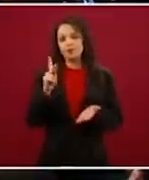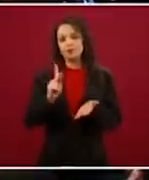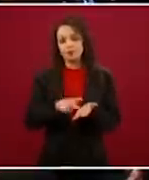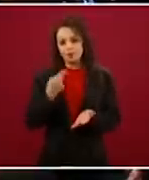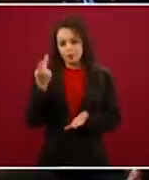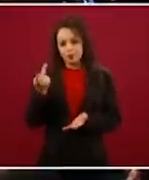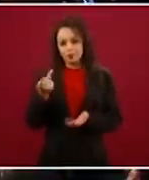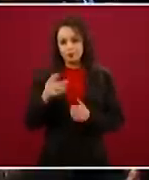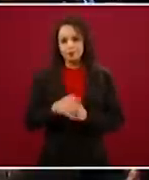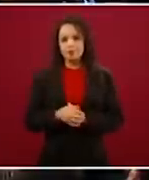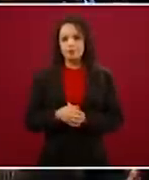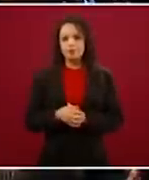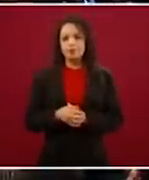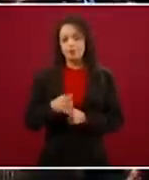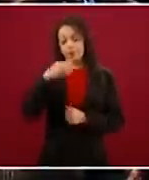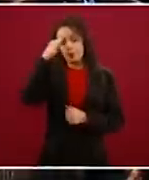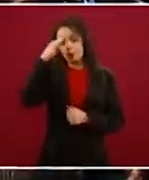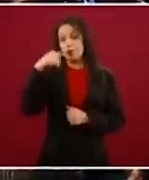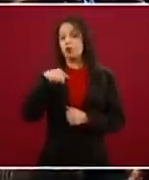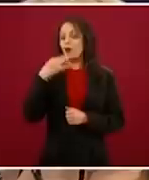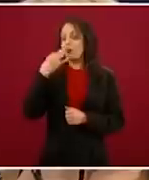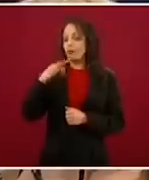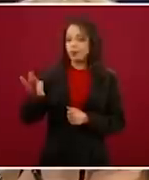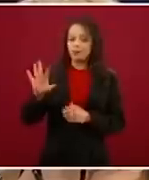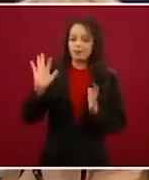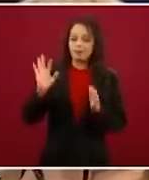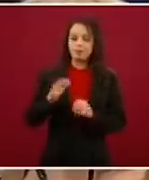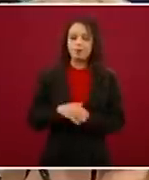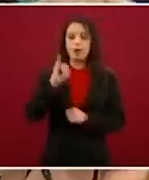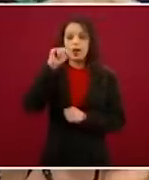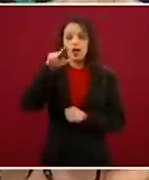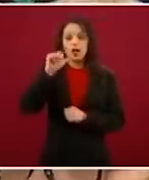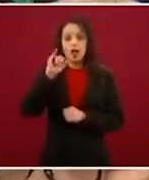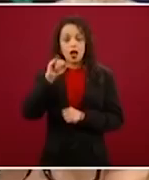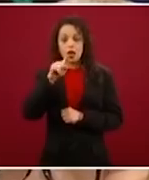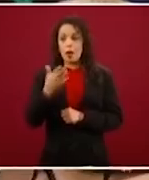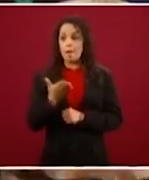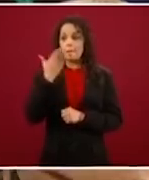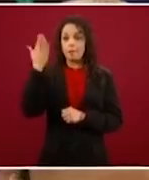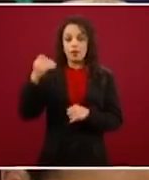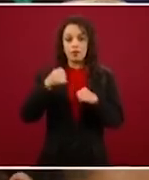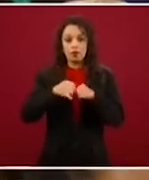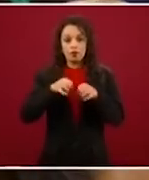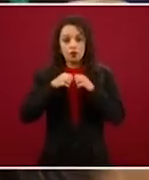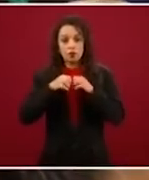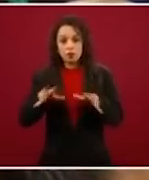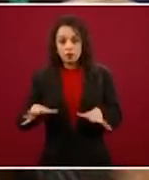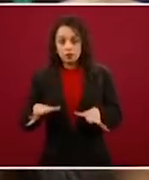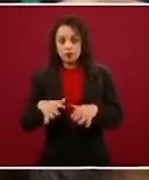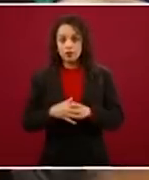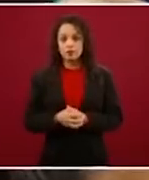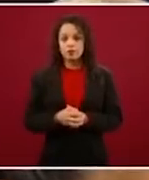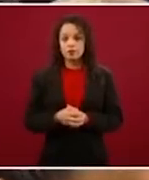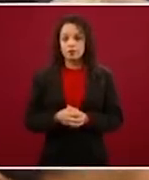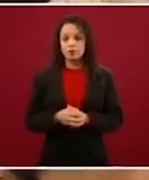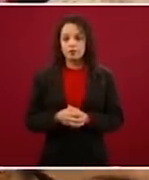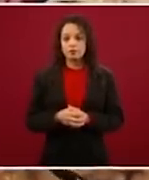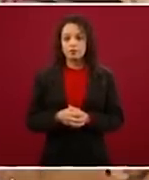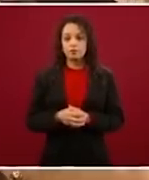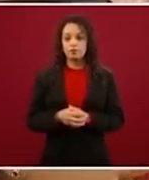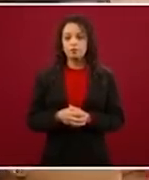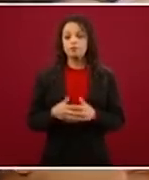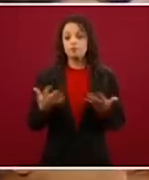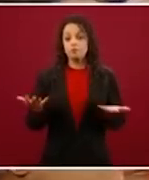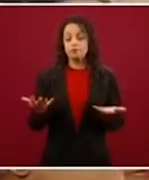hacer la majadera y etcétera. No. El INAI solicita esta información. Desgraciadamente, sí,